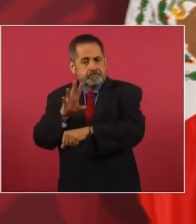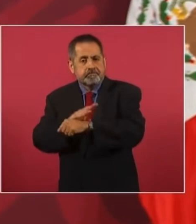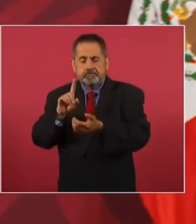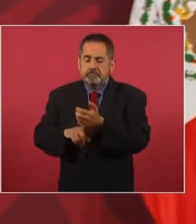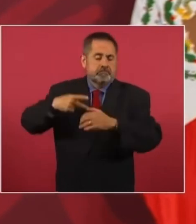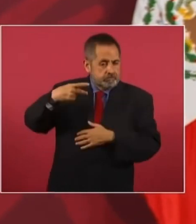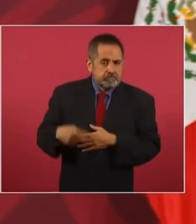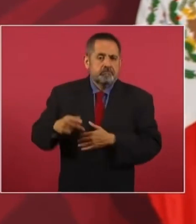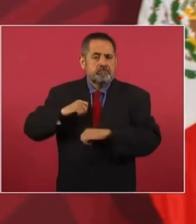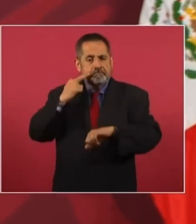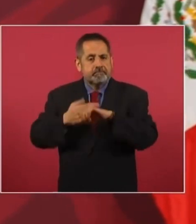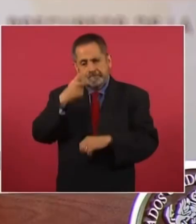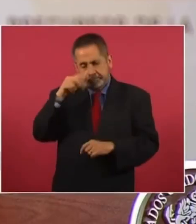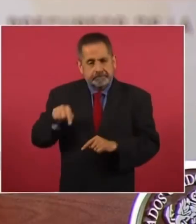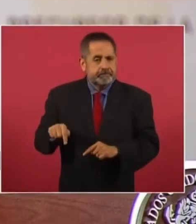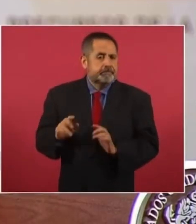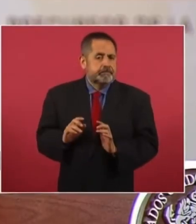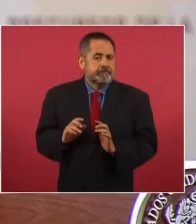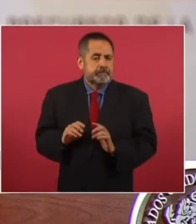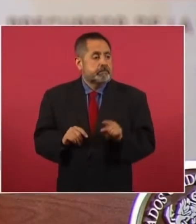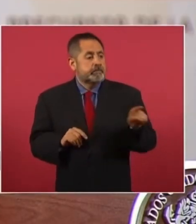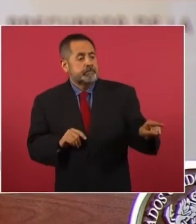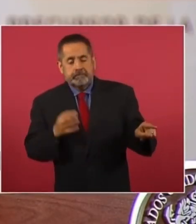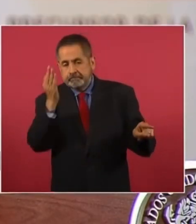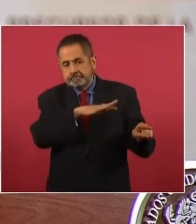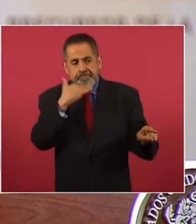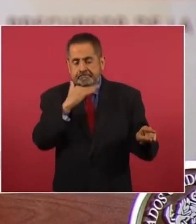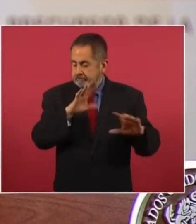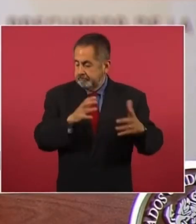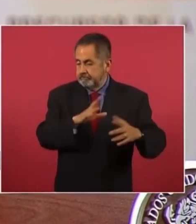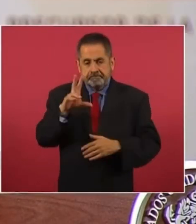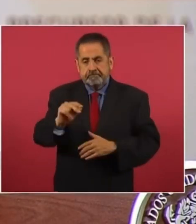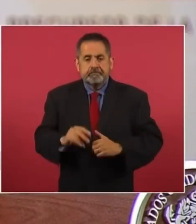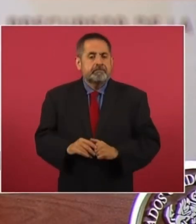eléctrica es fraude legal.